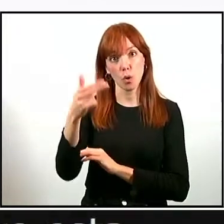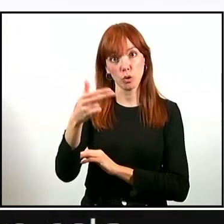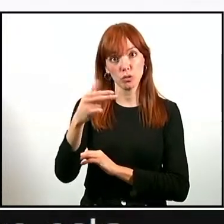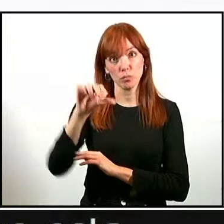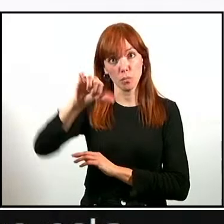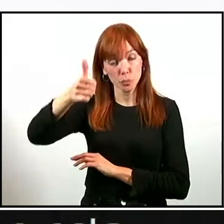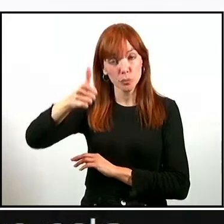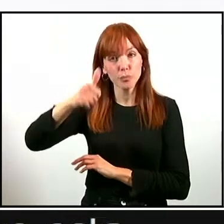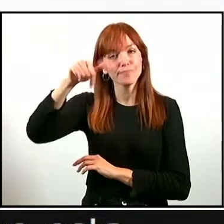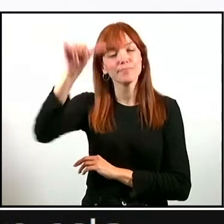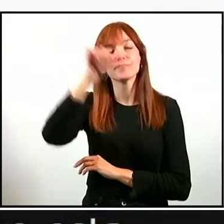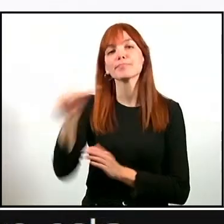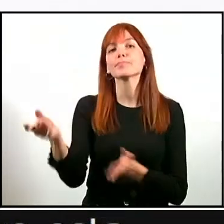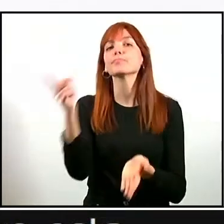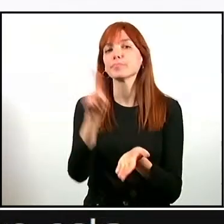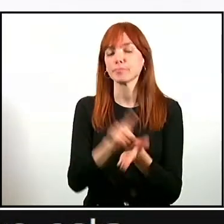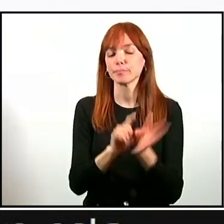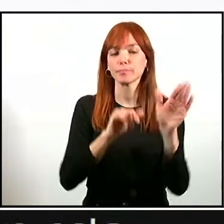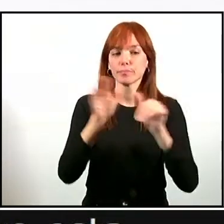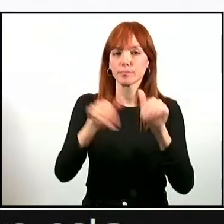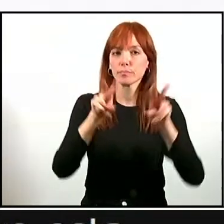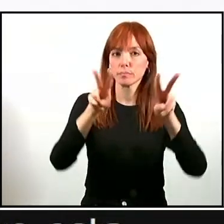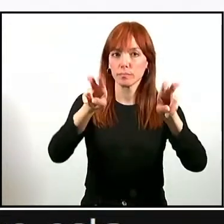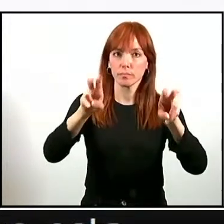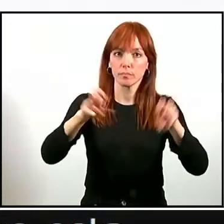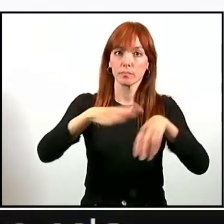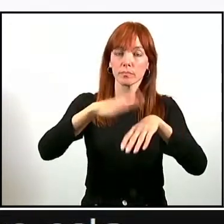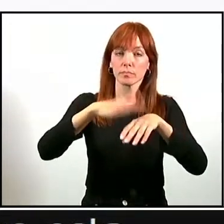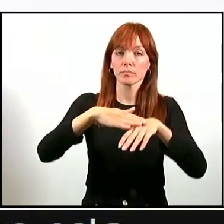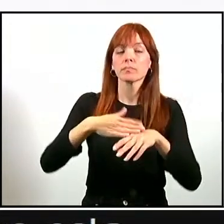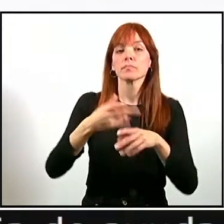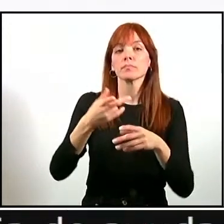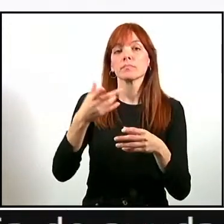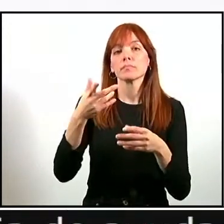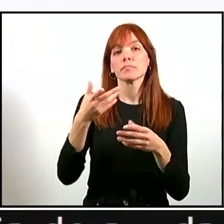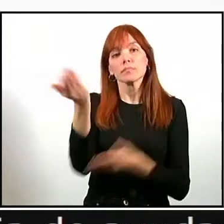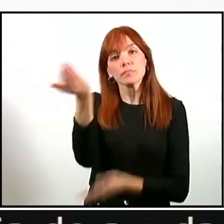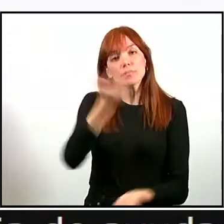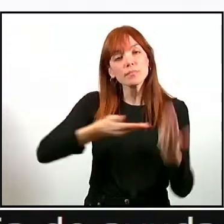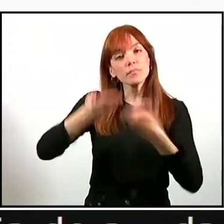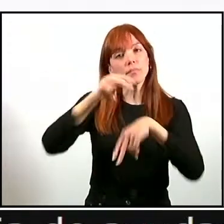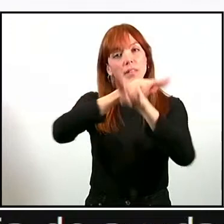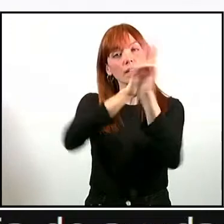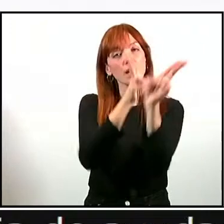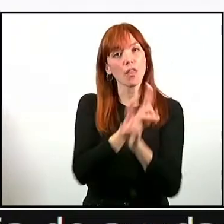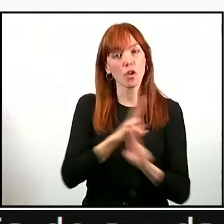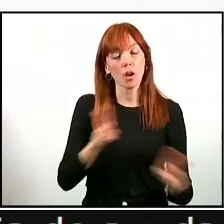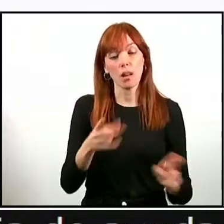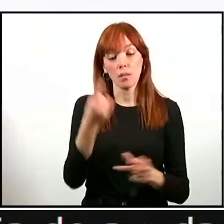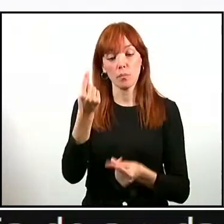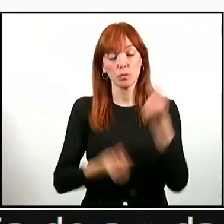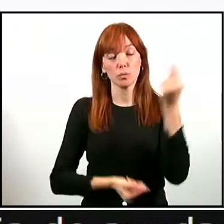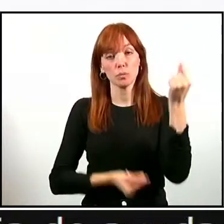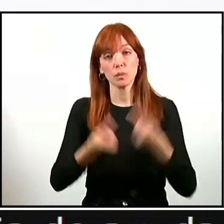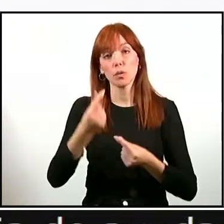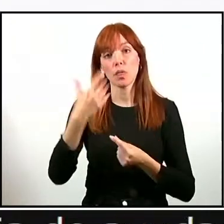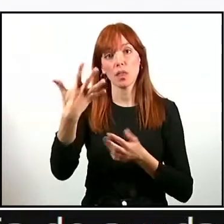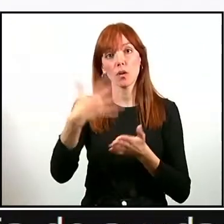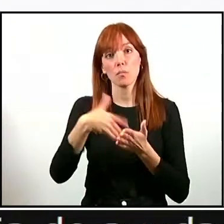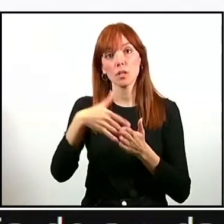volvemos a aprobar otra convocatoria de ayudas para cooperación internacional con un presupuesto de